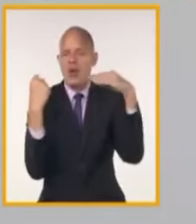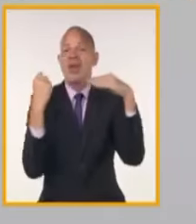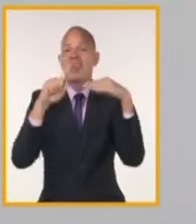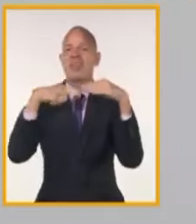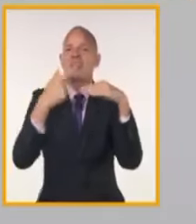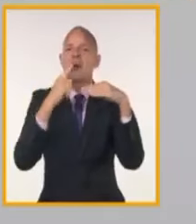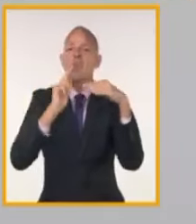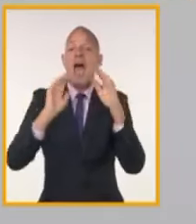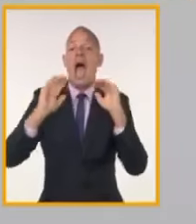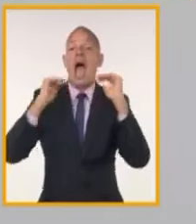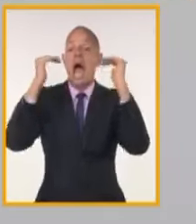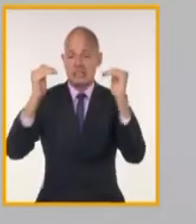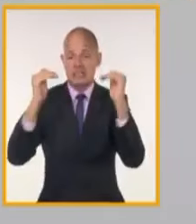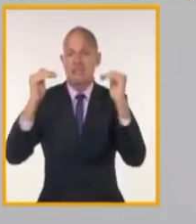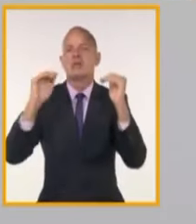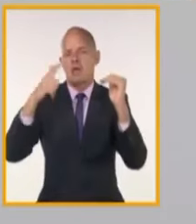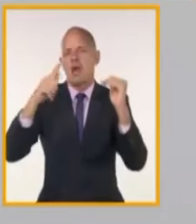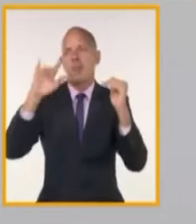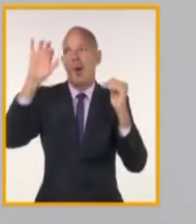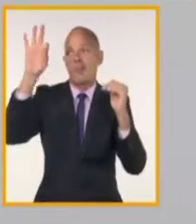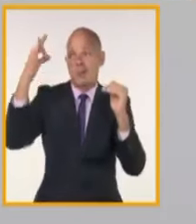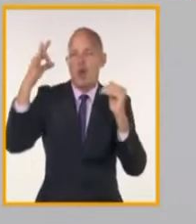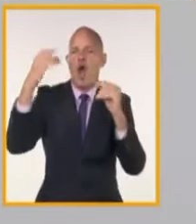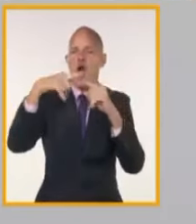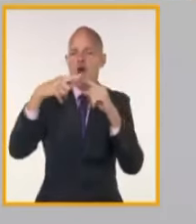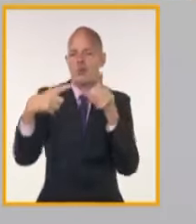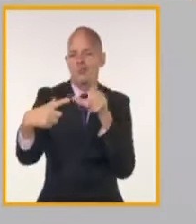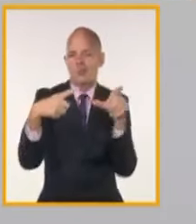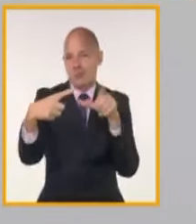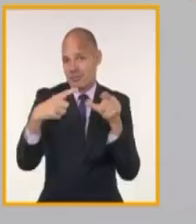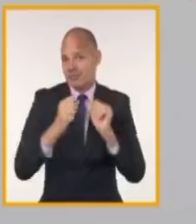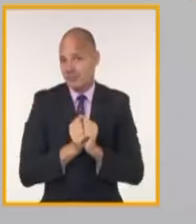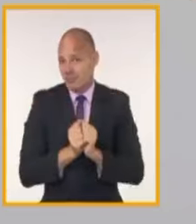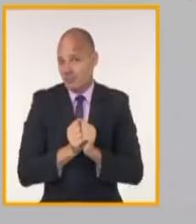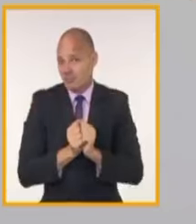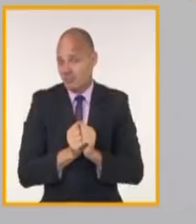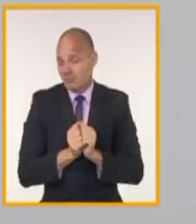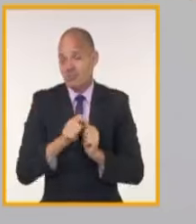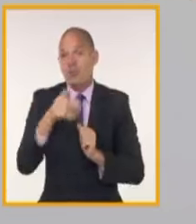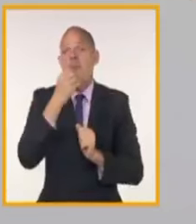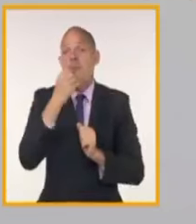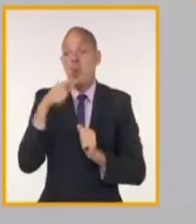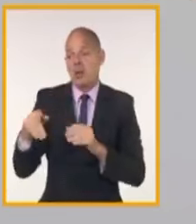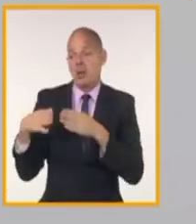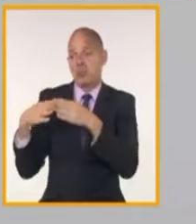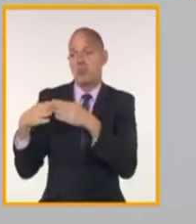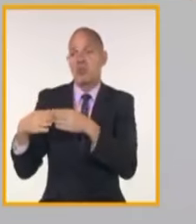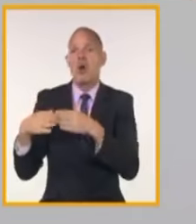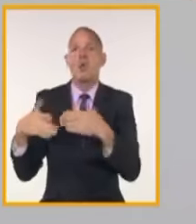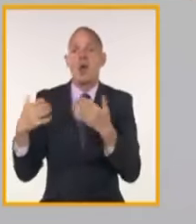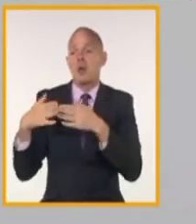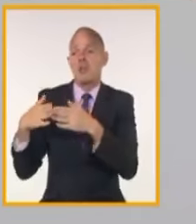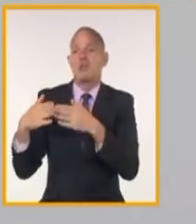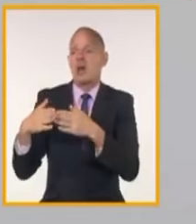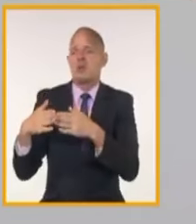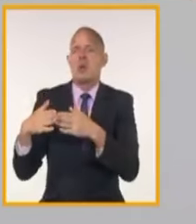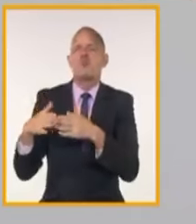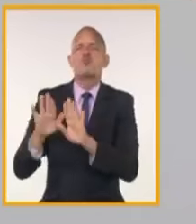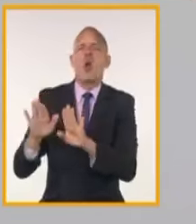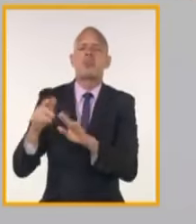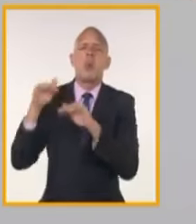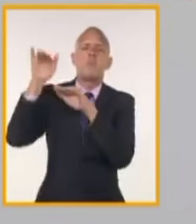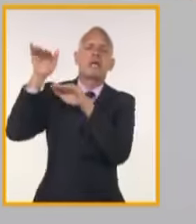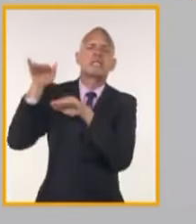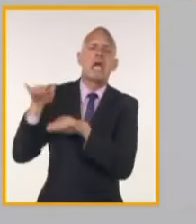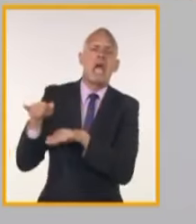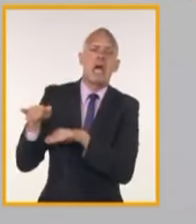Porque si tú vas a poner 4400000 paneles en un almacén cuando lo va a usar la mitad están rotos claro entonces